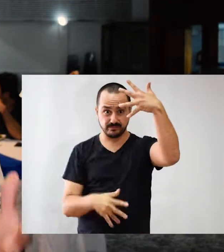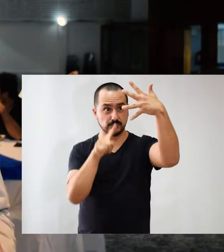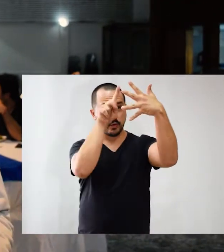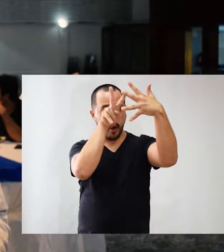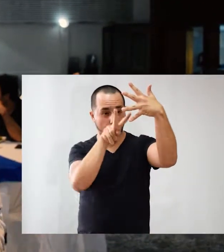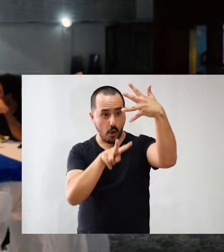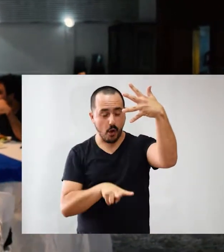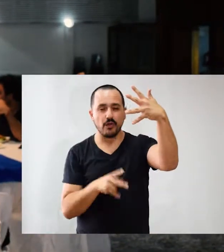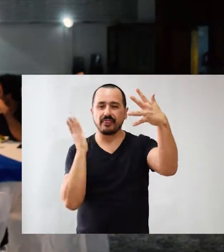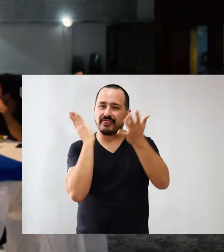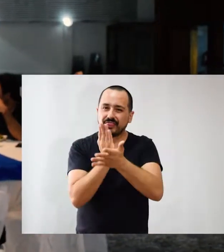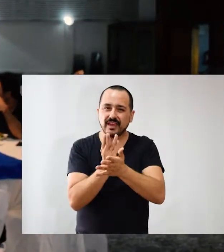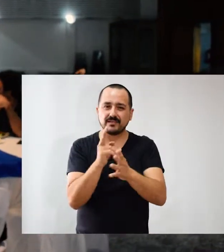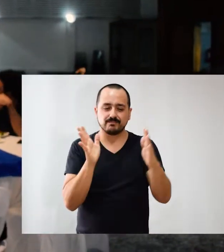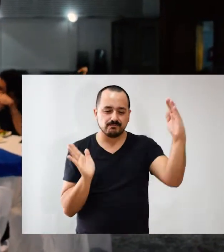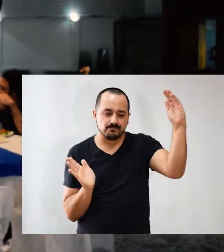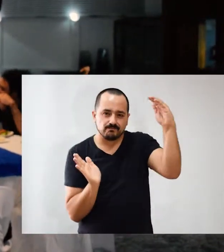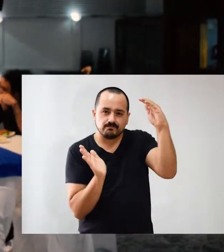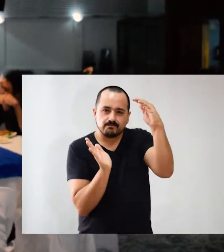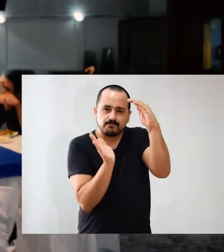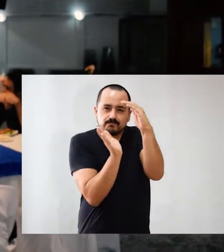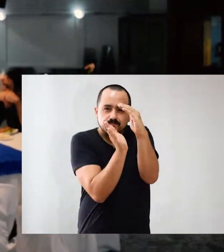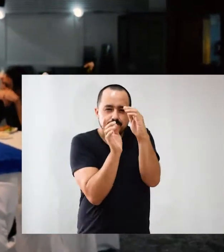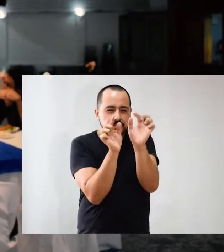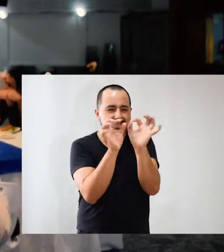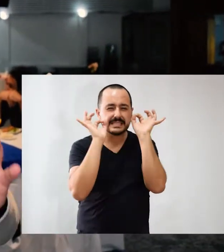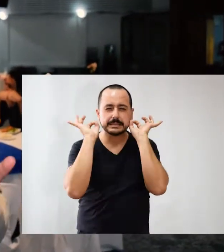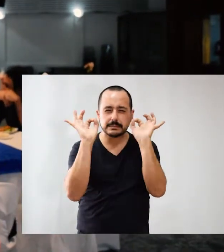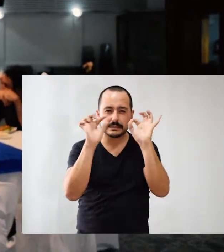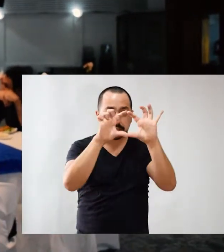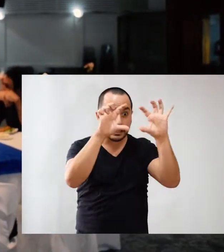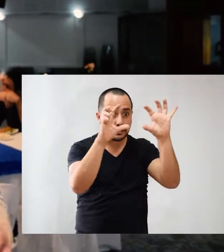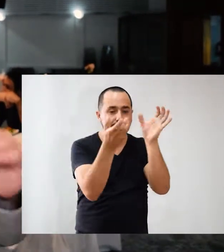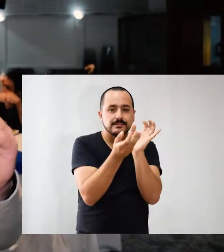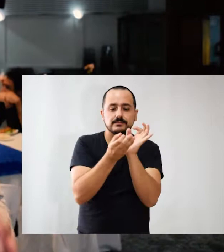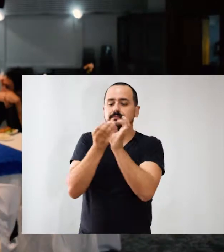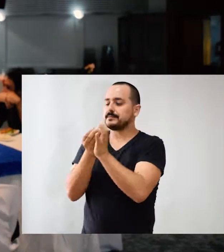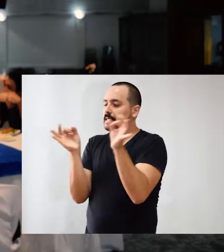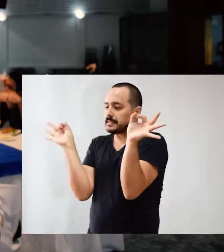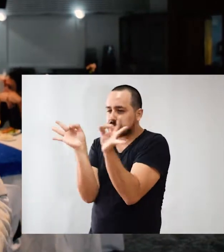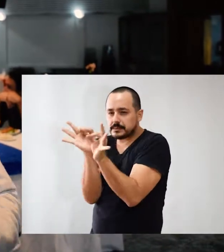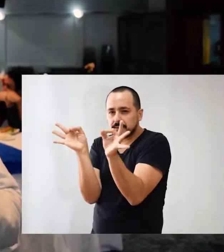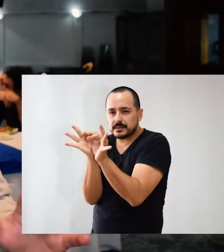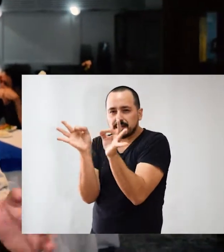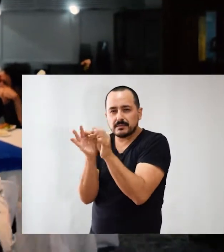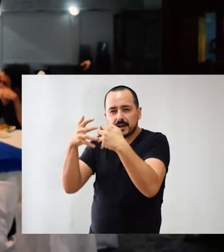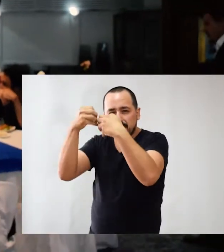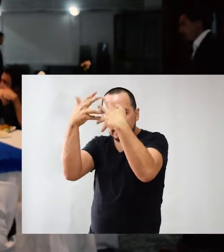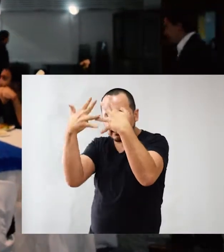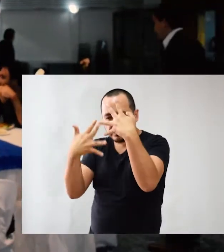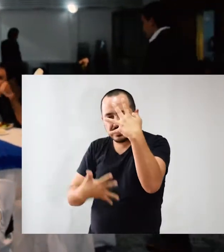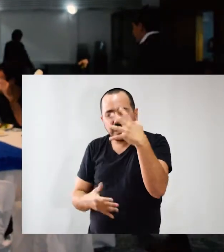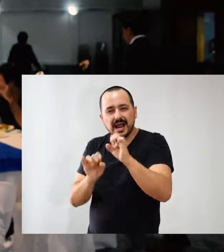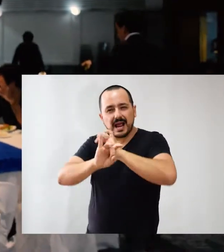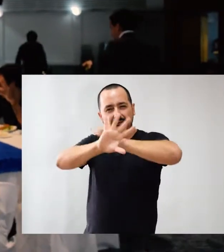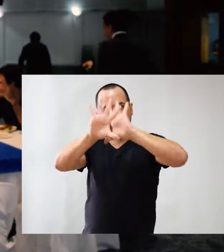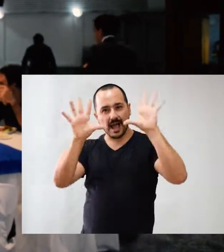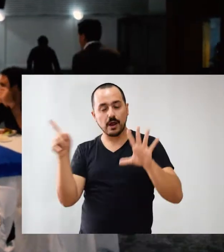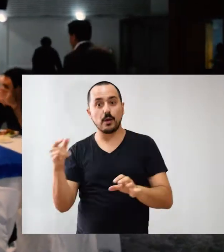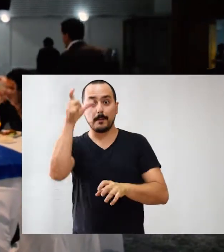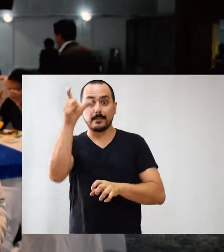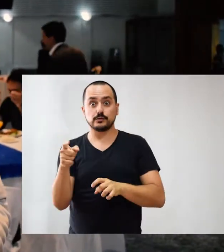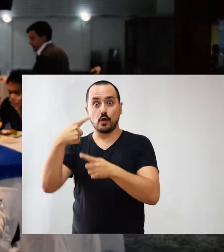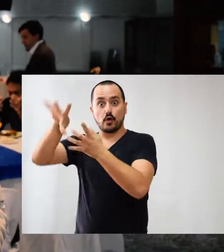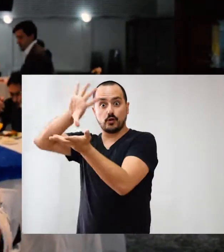un poco difícil, compleja de ser entendida. Entonces, lo que quisimos hacer es bajar la información al nivel del migrante para que pueda